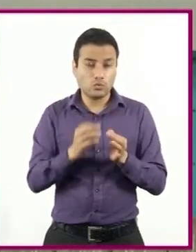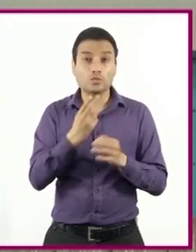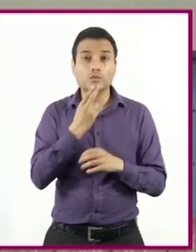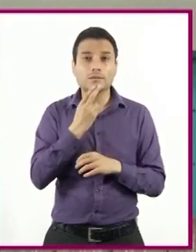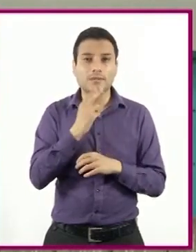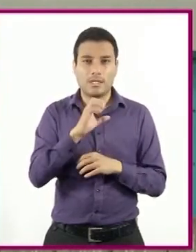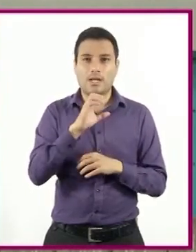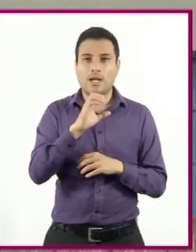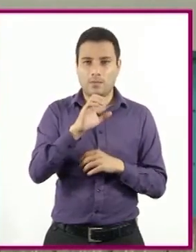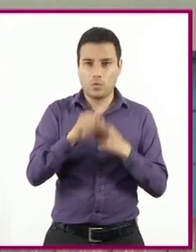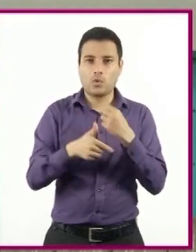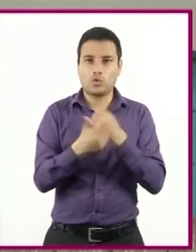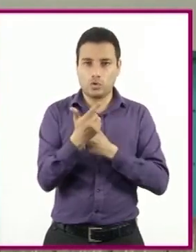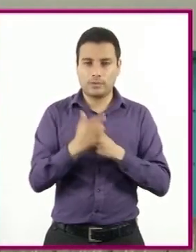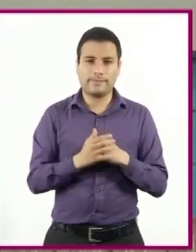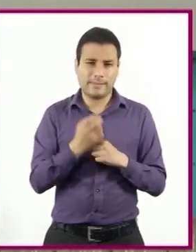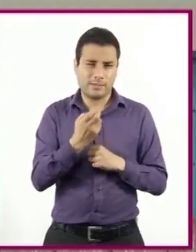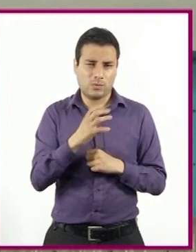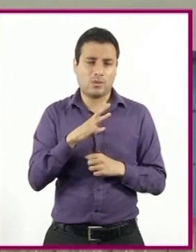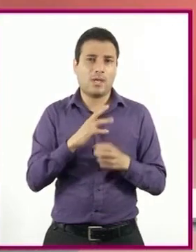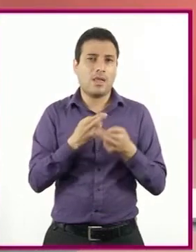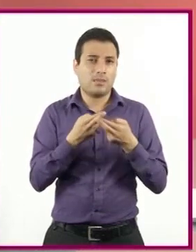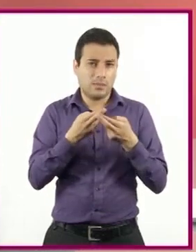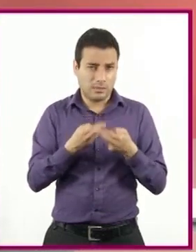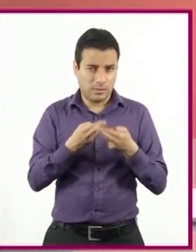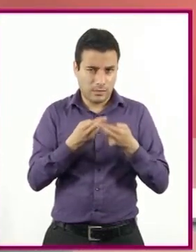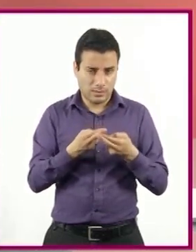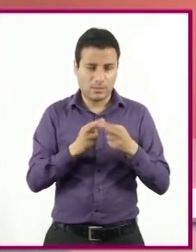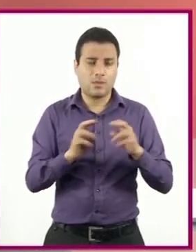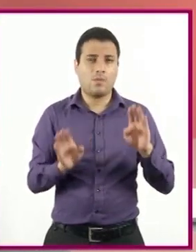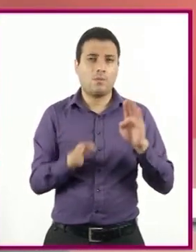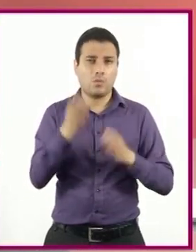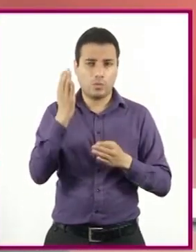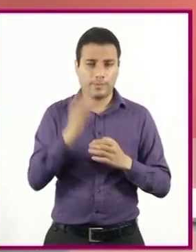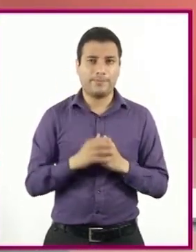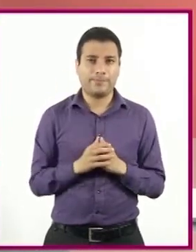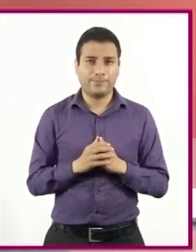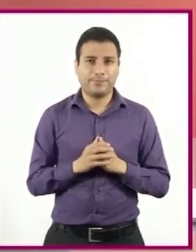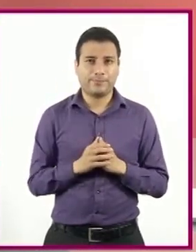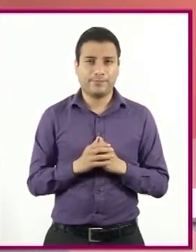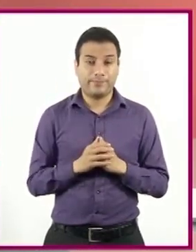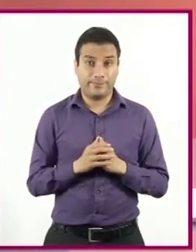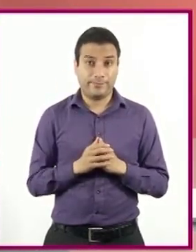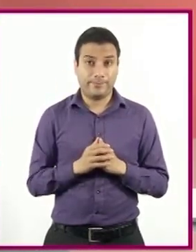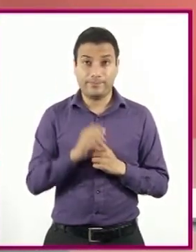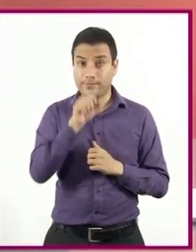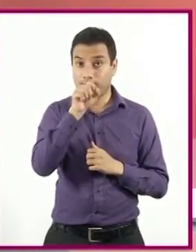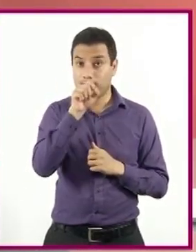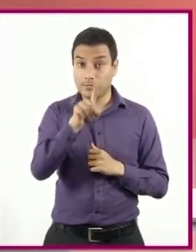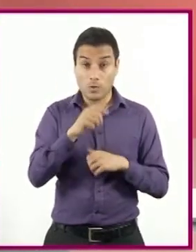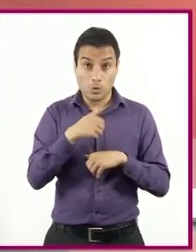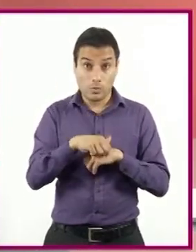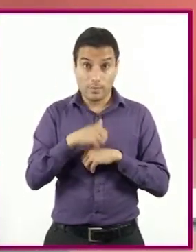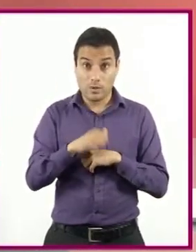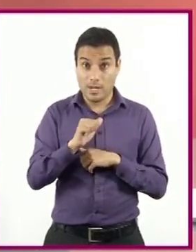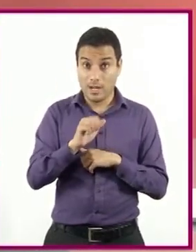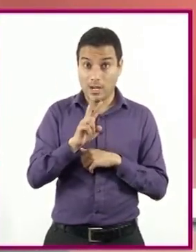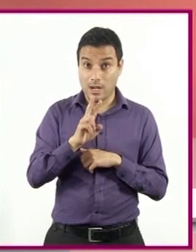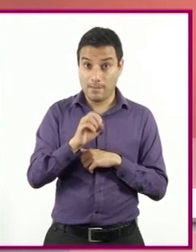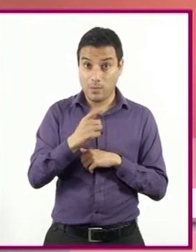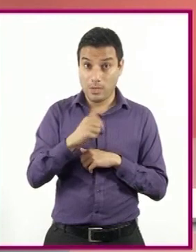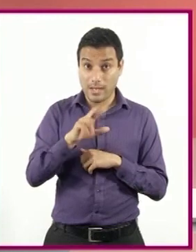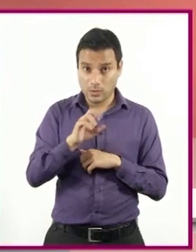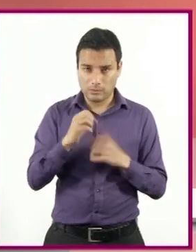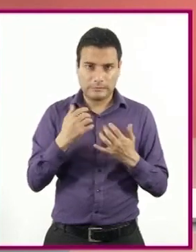12, isótopo muy abundante en el planeta Tierra. Sorprendentemente, el número de Avogadro es